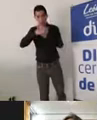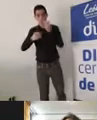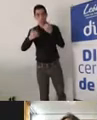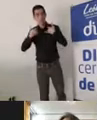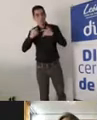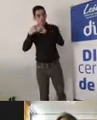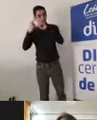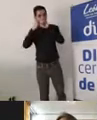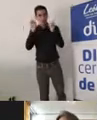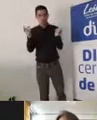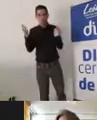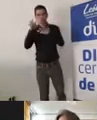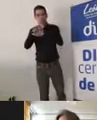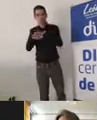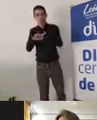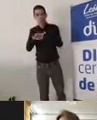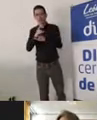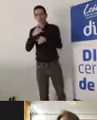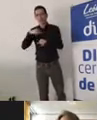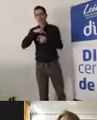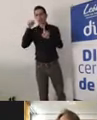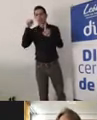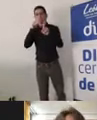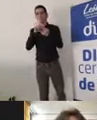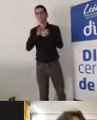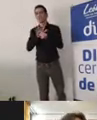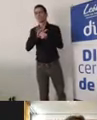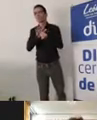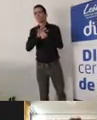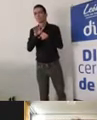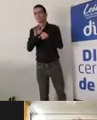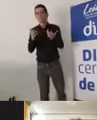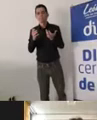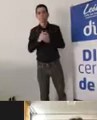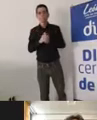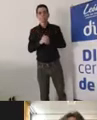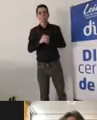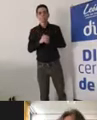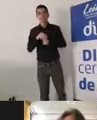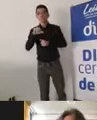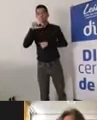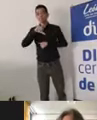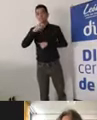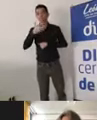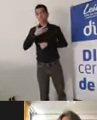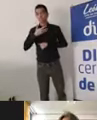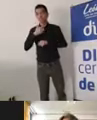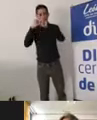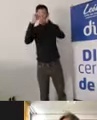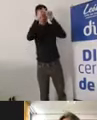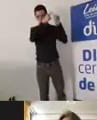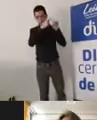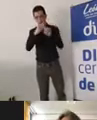etario incidente en la democracia y en la gobernanza también? Hoy tenemos una diversificación de las